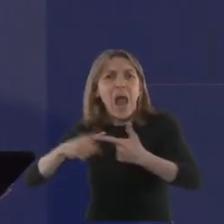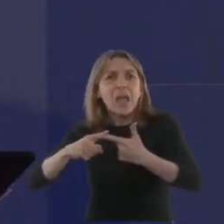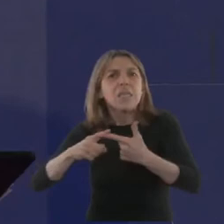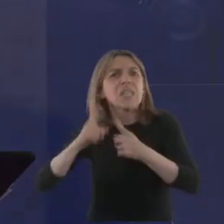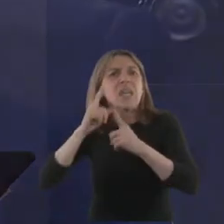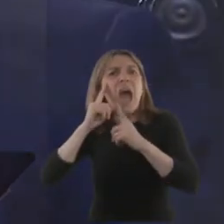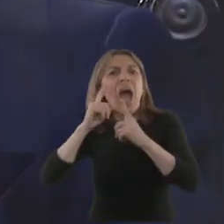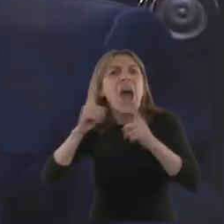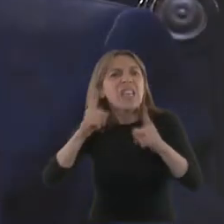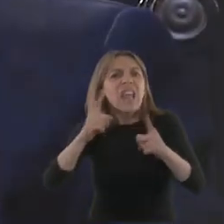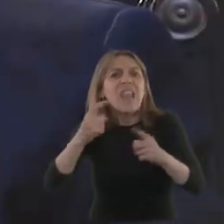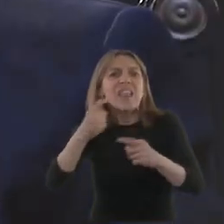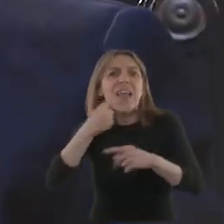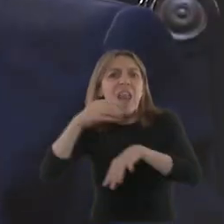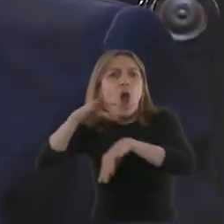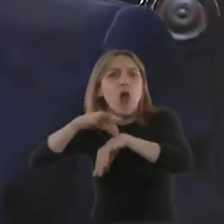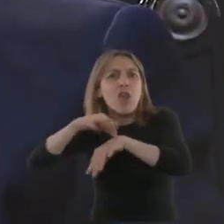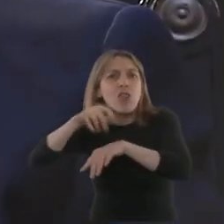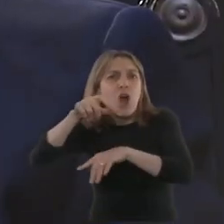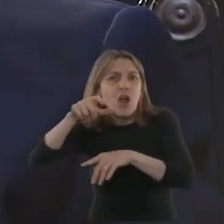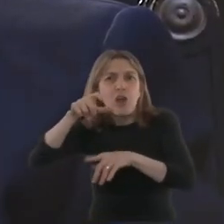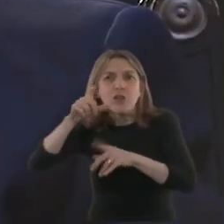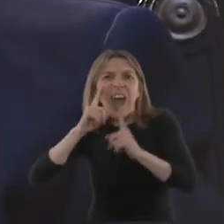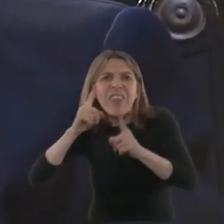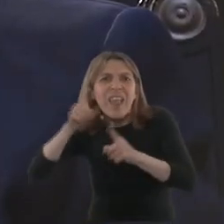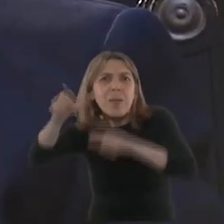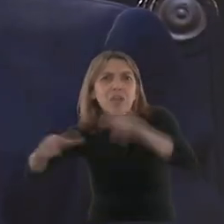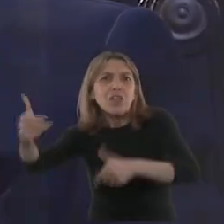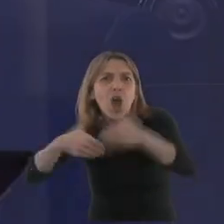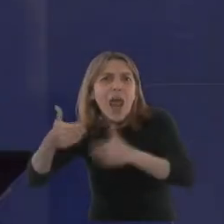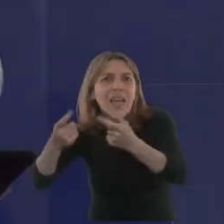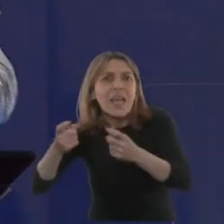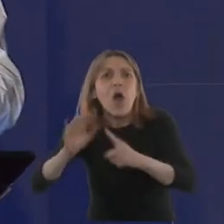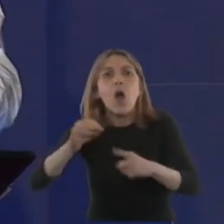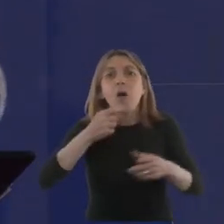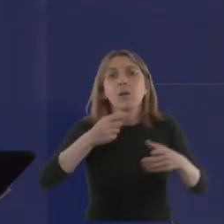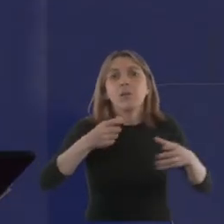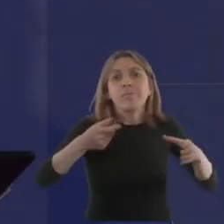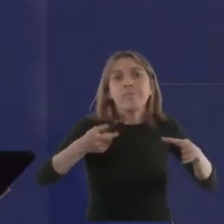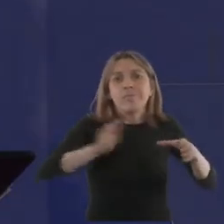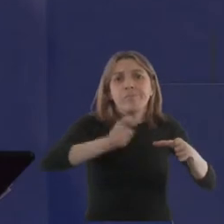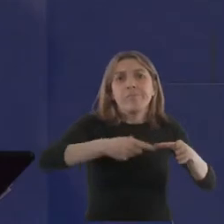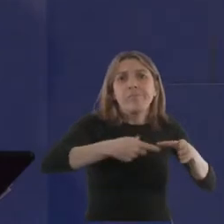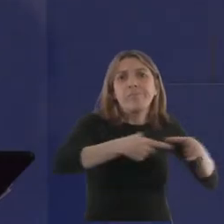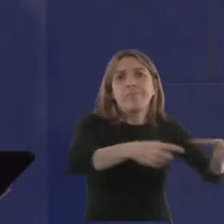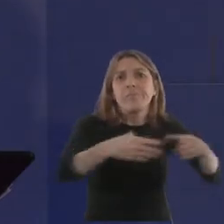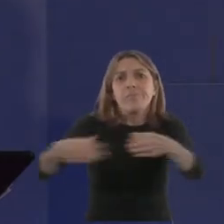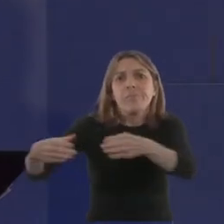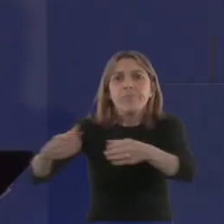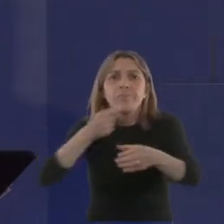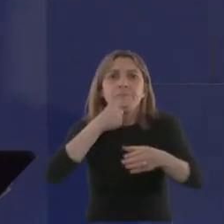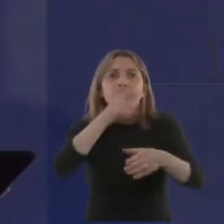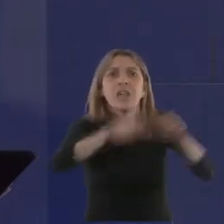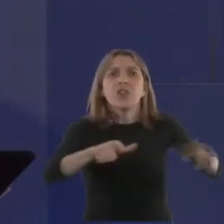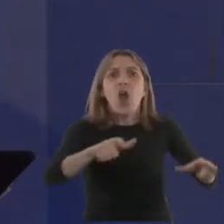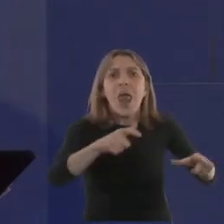atención odontológica a quienes lo necesiten, o repartiendo un plato de comida para los que están en situación de